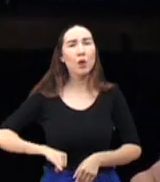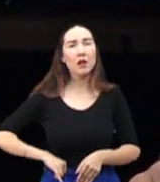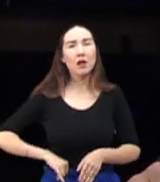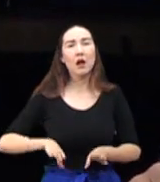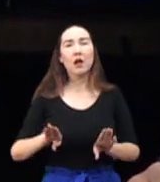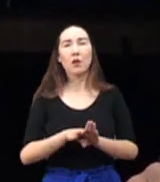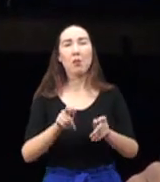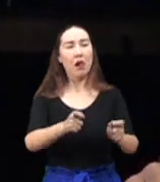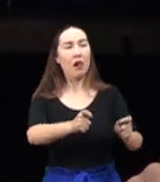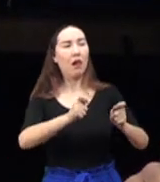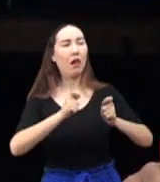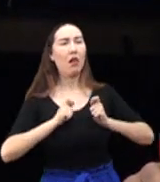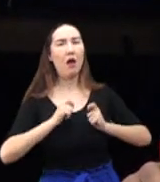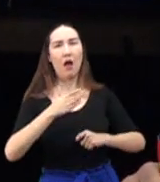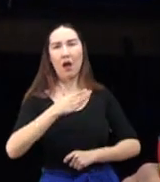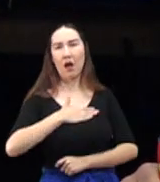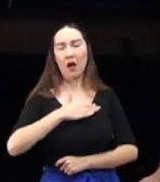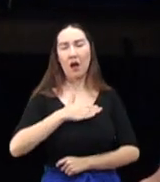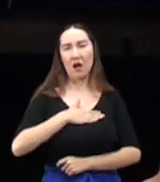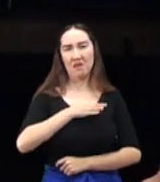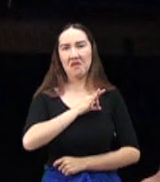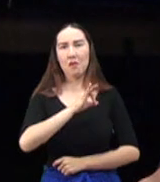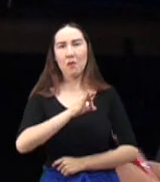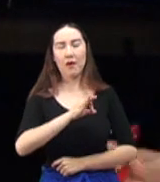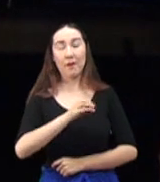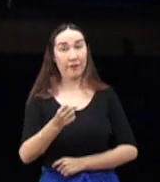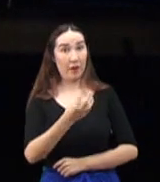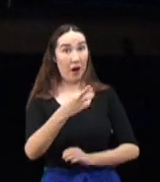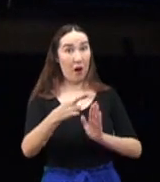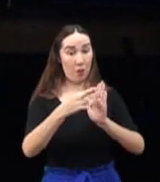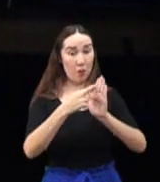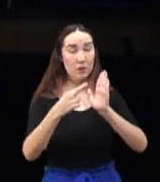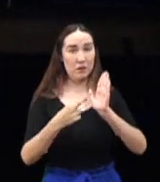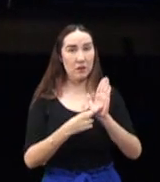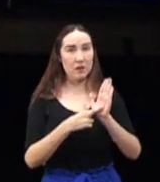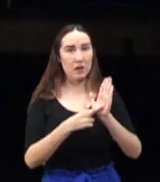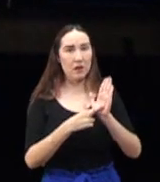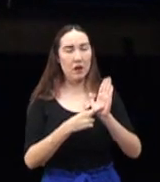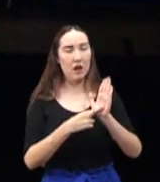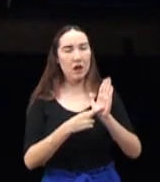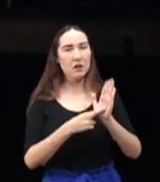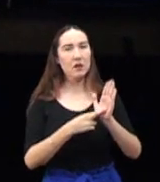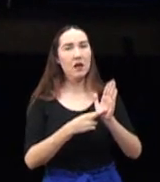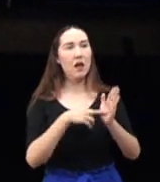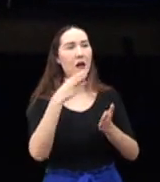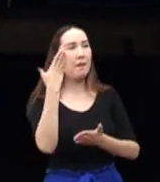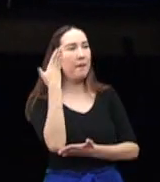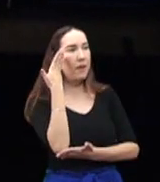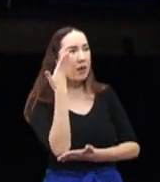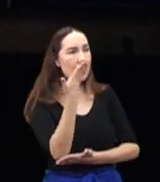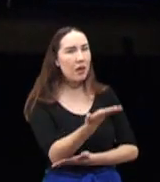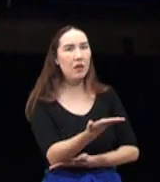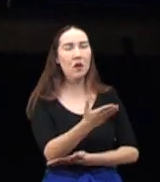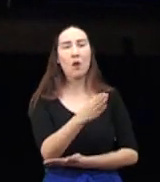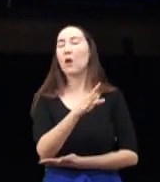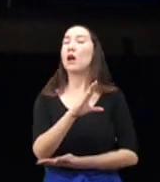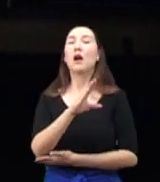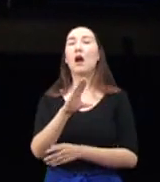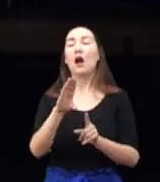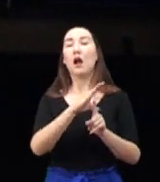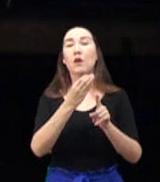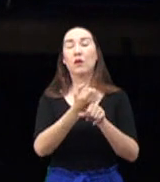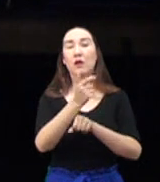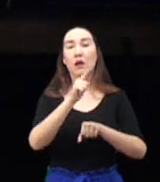luciendo y hasta ahí. Dicen, había lineamientos que se pidieron, de acuerdo al observatorio, que se pidió al Consejo Estatal Electoral y de Participación